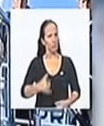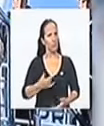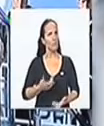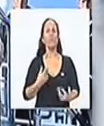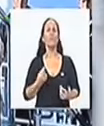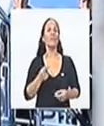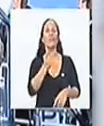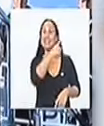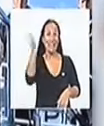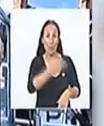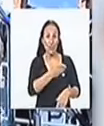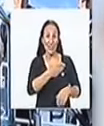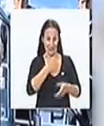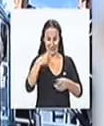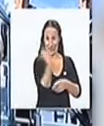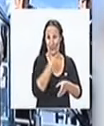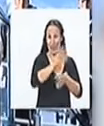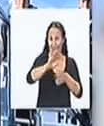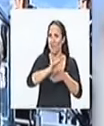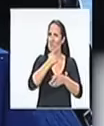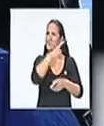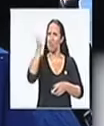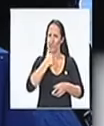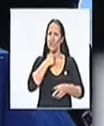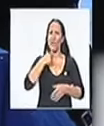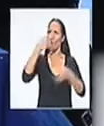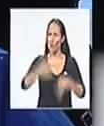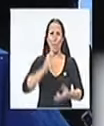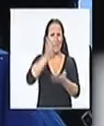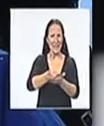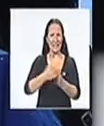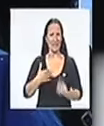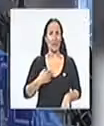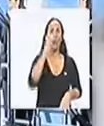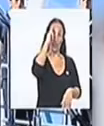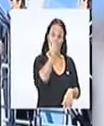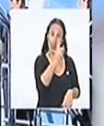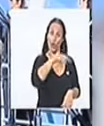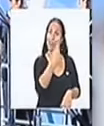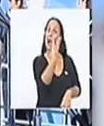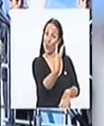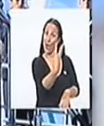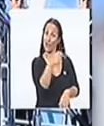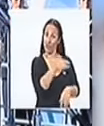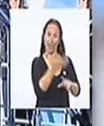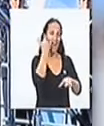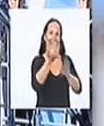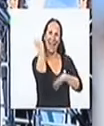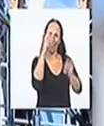con el 100% de los acreedores, queremos cumplir con el 92,4% que accedió